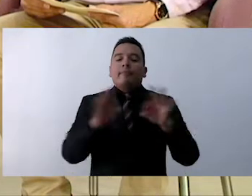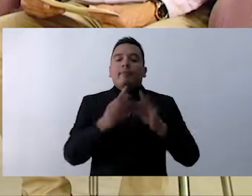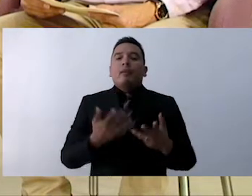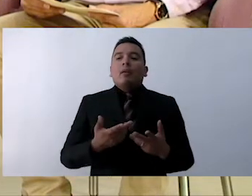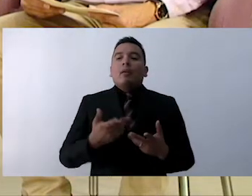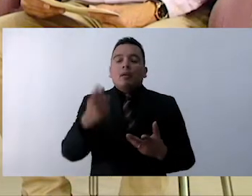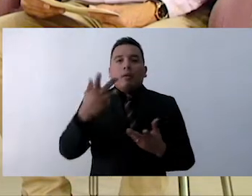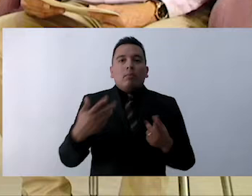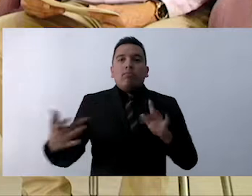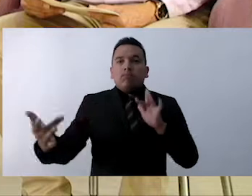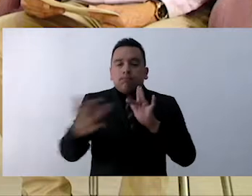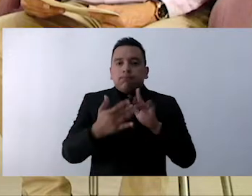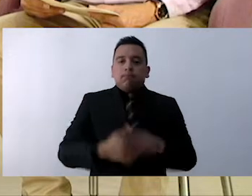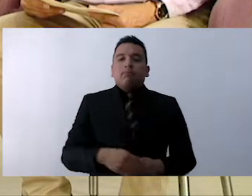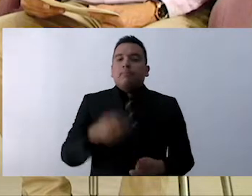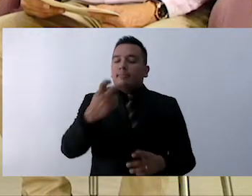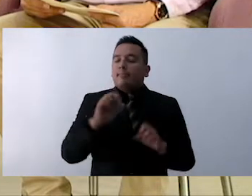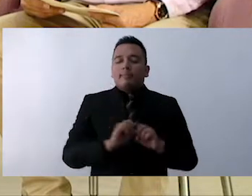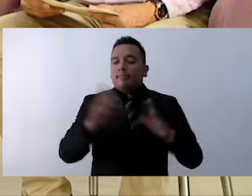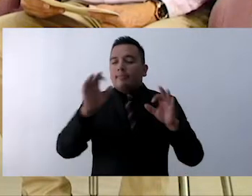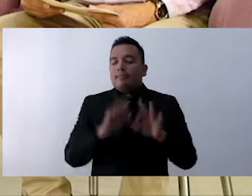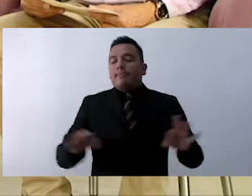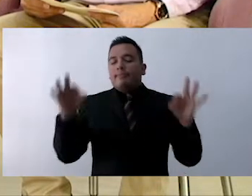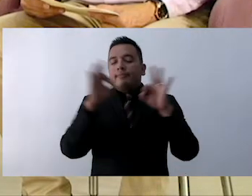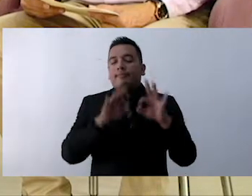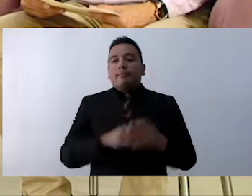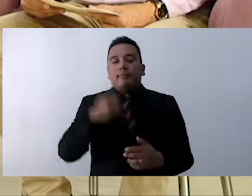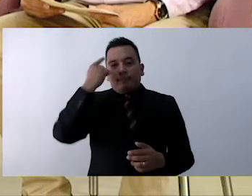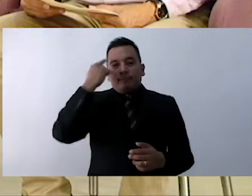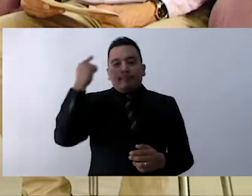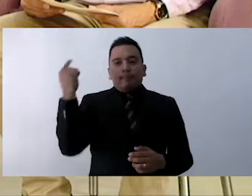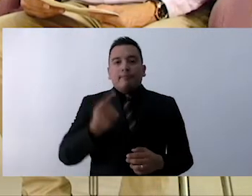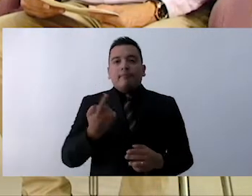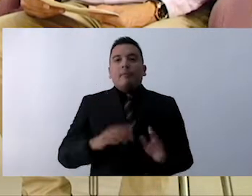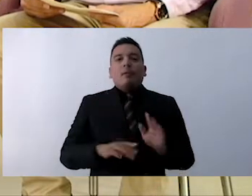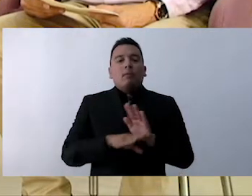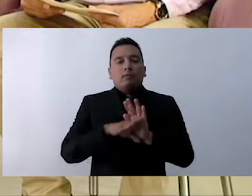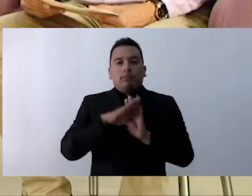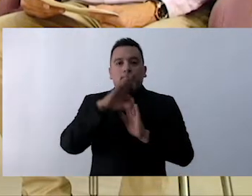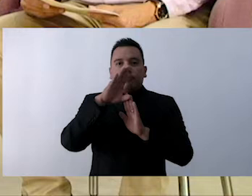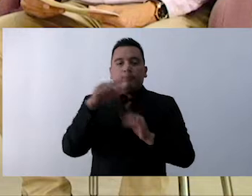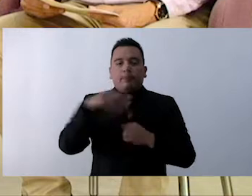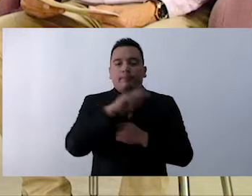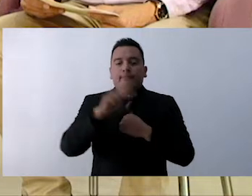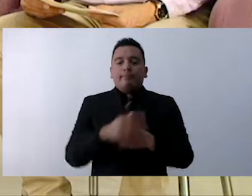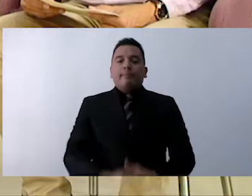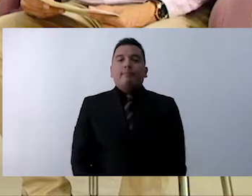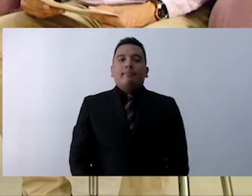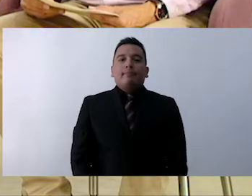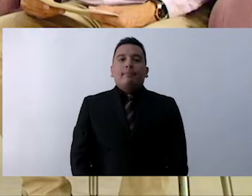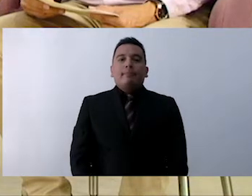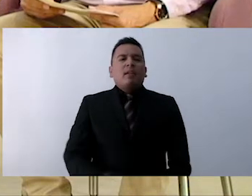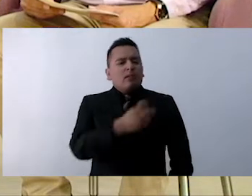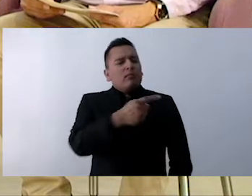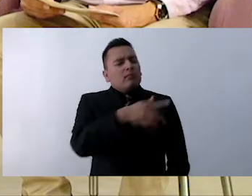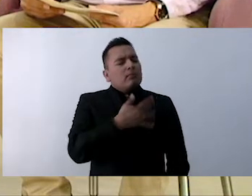que vincularse también con la sociedad. Y sí, sin duda tiene un factor y es un factor importantísimo en la consolidación del desarrollo democrático de nuestro